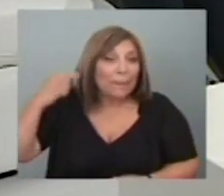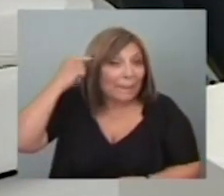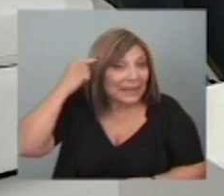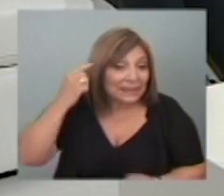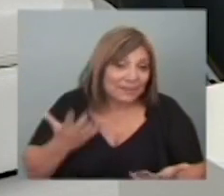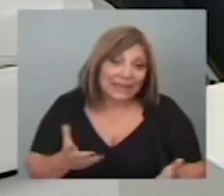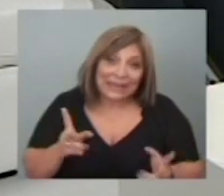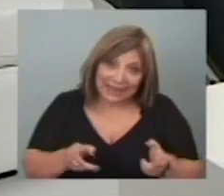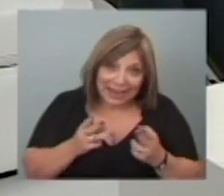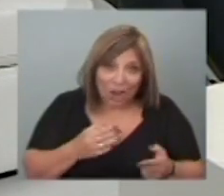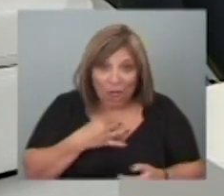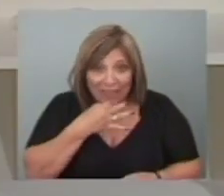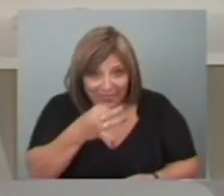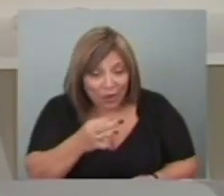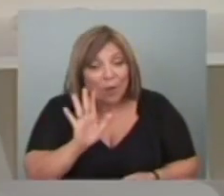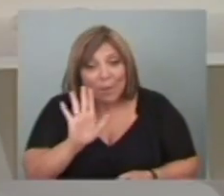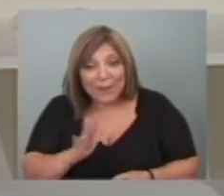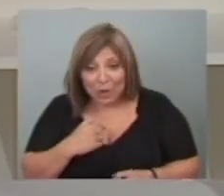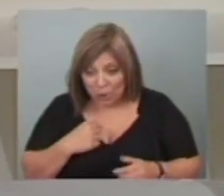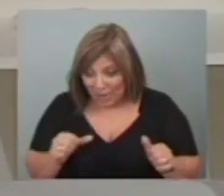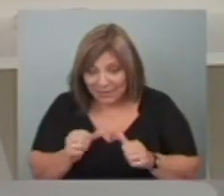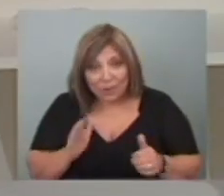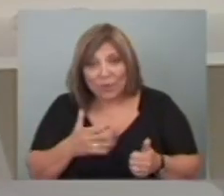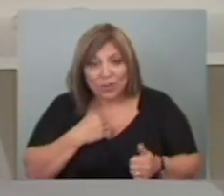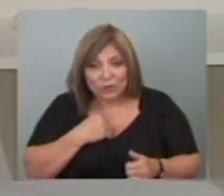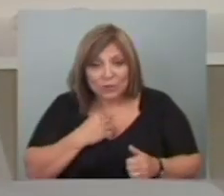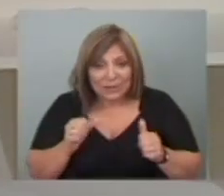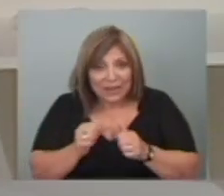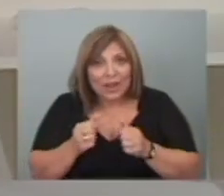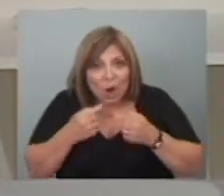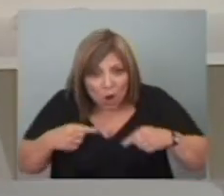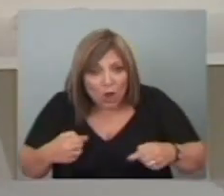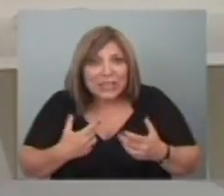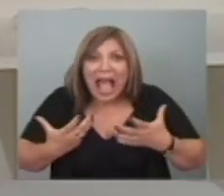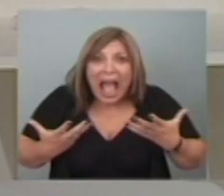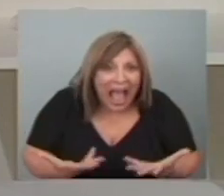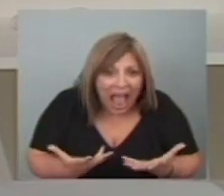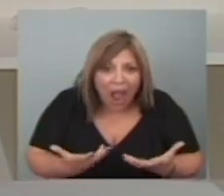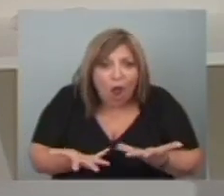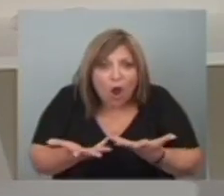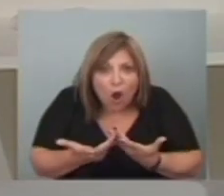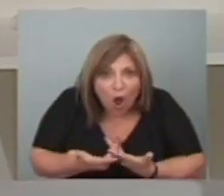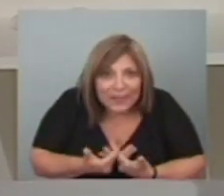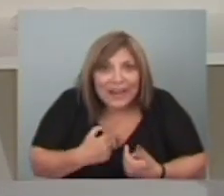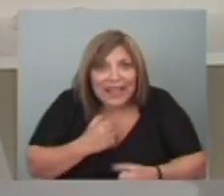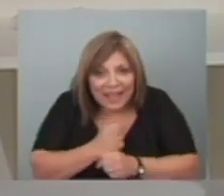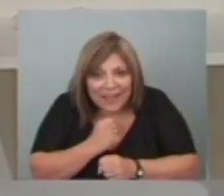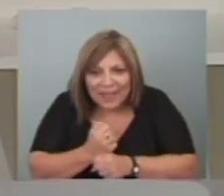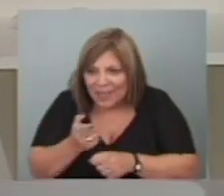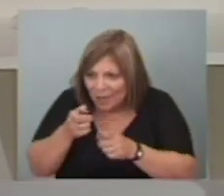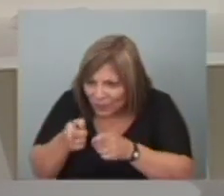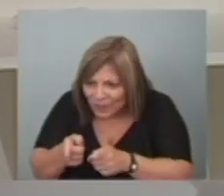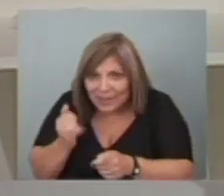o sea, está raro que lo que voy a decir, pero lo que hacemos nosotros. Como que nosotros hacemos como una especie de coordinación y decimos, ah, mira, pero